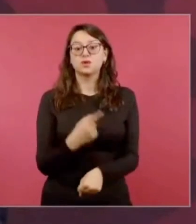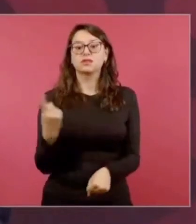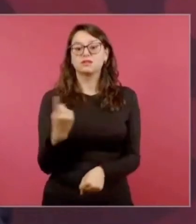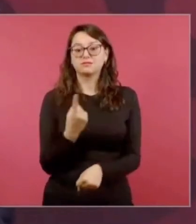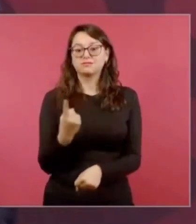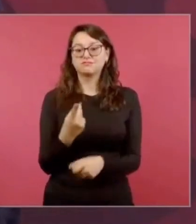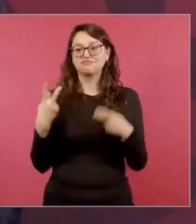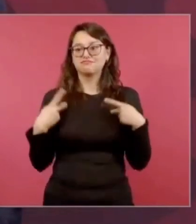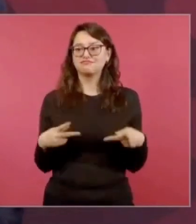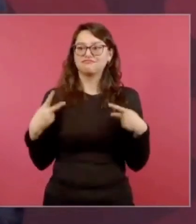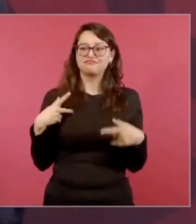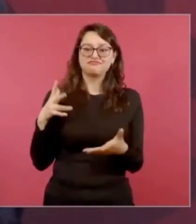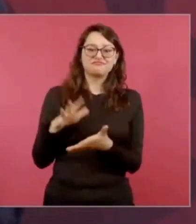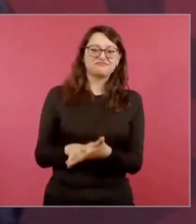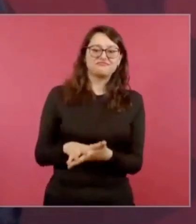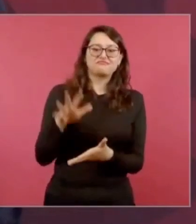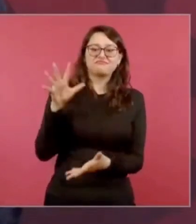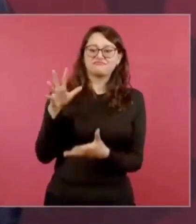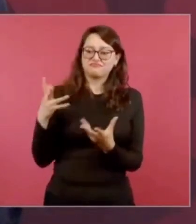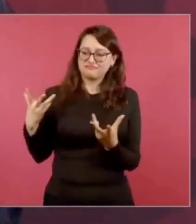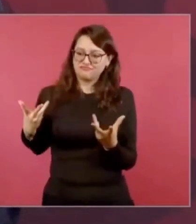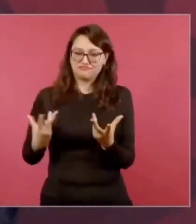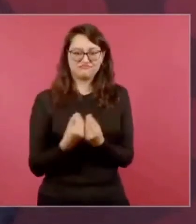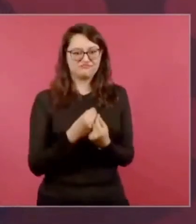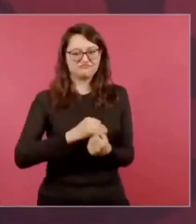Y esa es una lección.